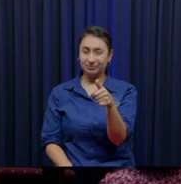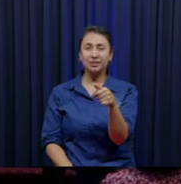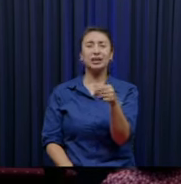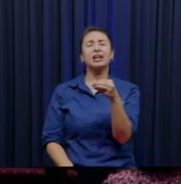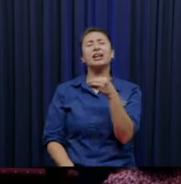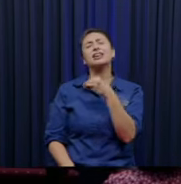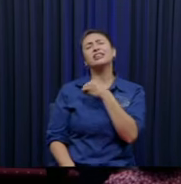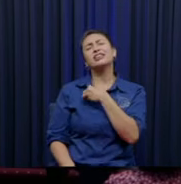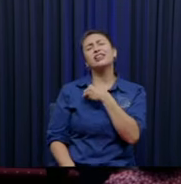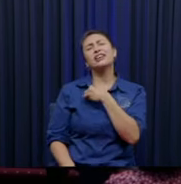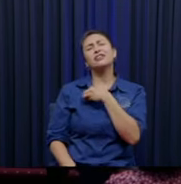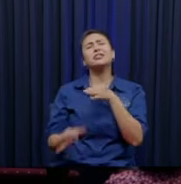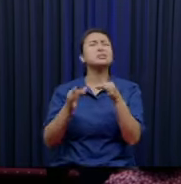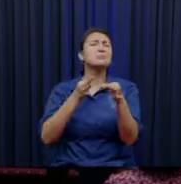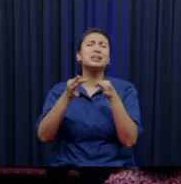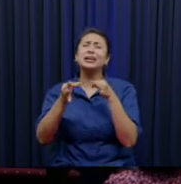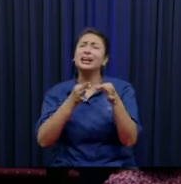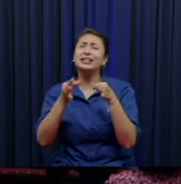encontremos eso.